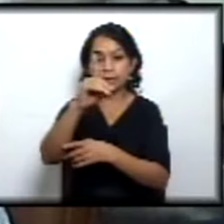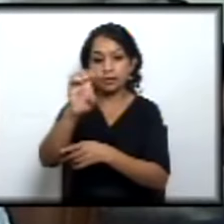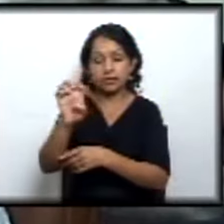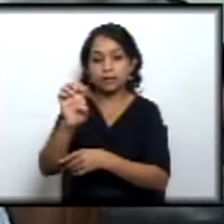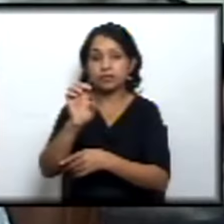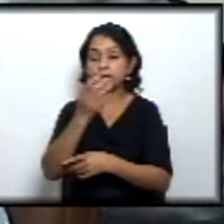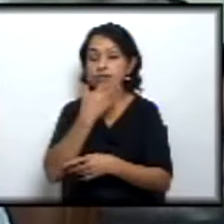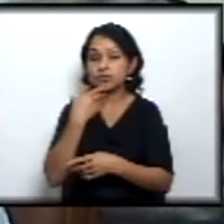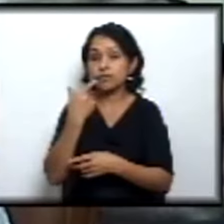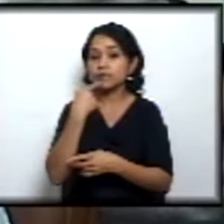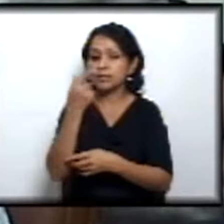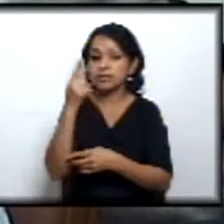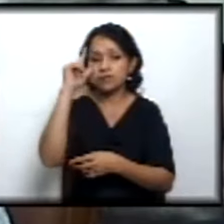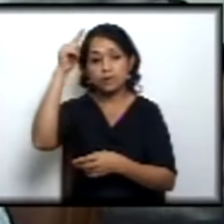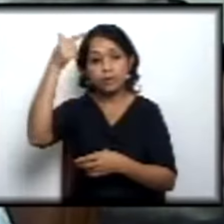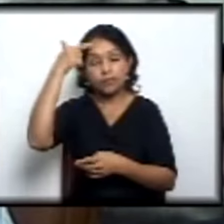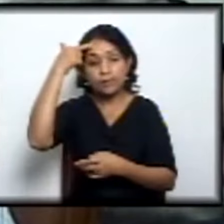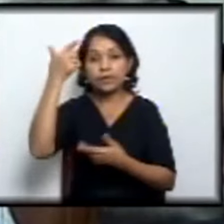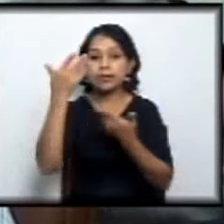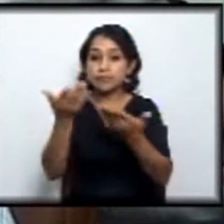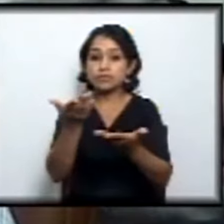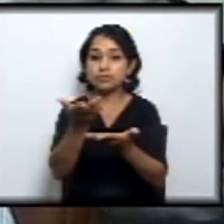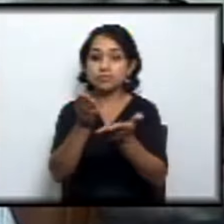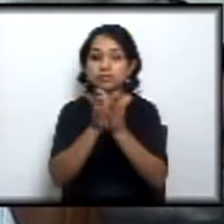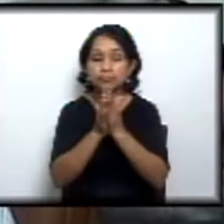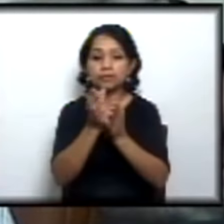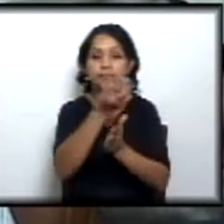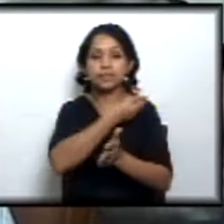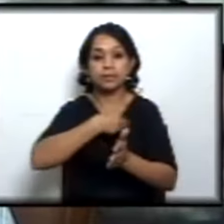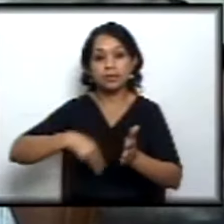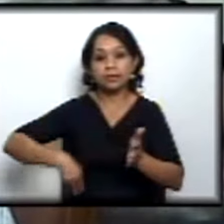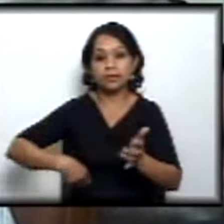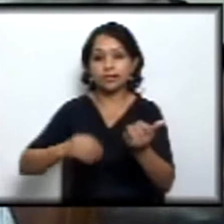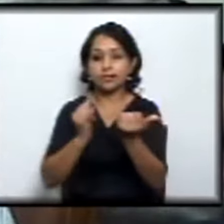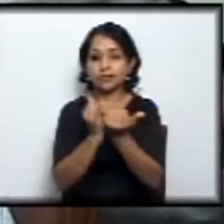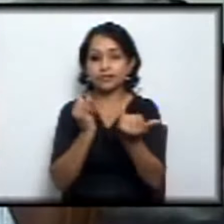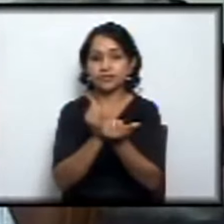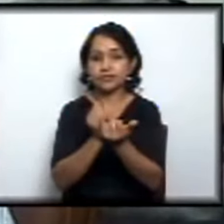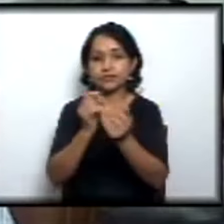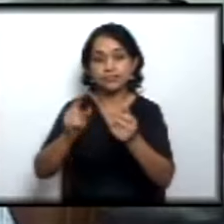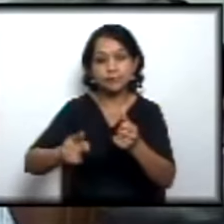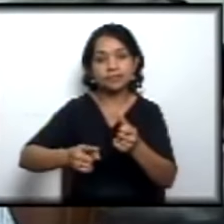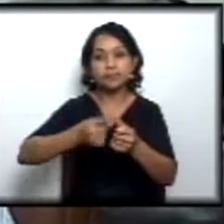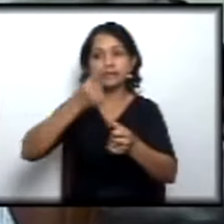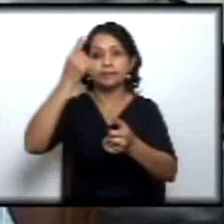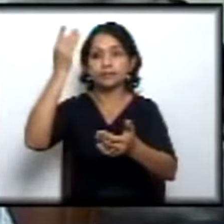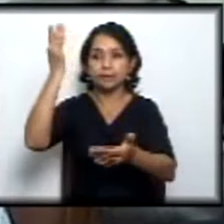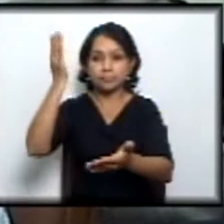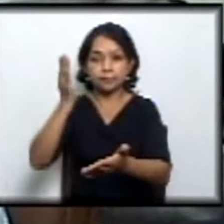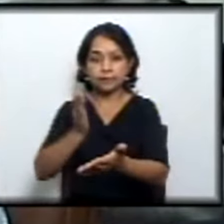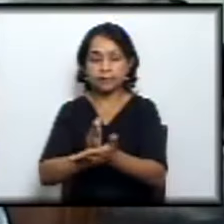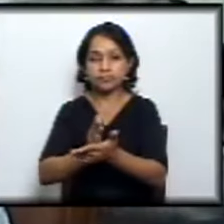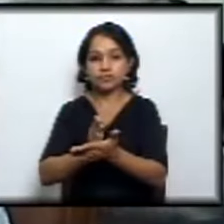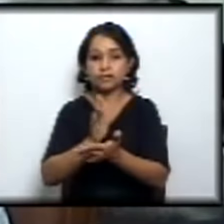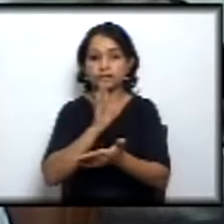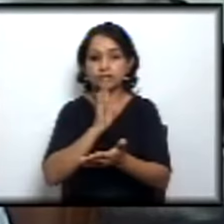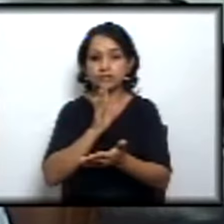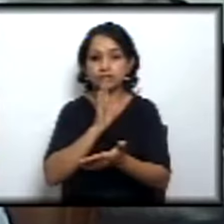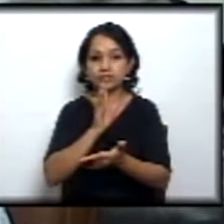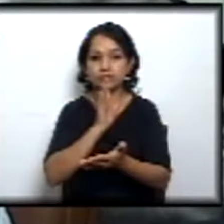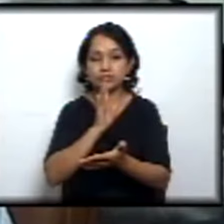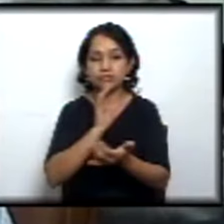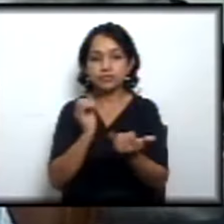estado solicitando al Estado de Nicaragua la creación de estos ministerios. La primera vez que se solicitó fue en